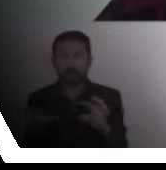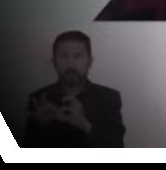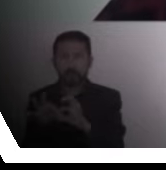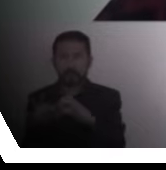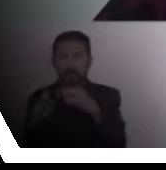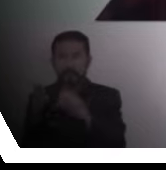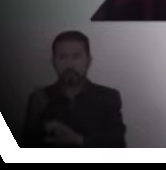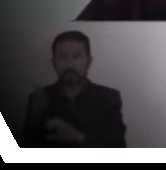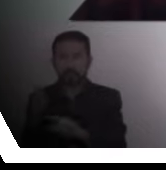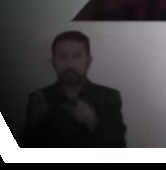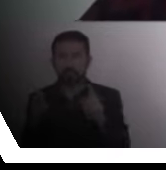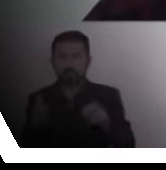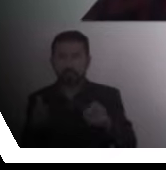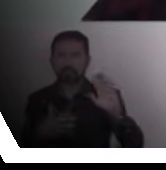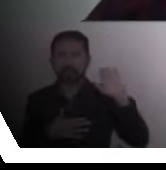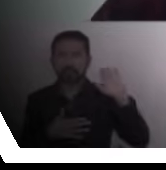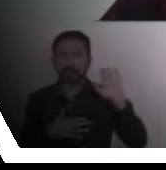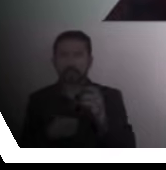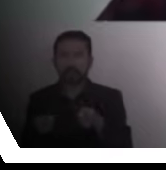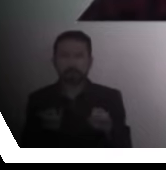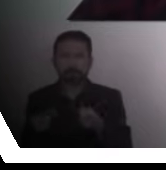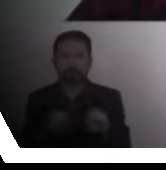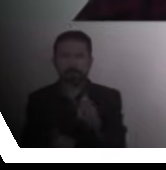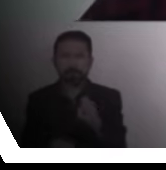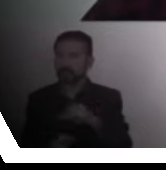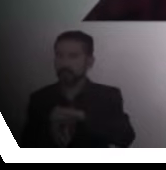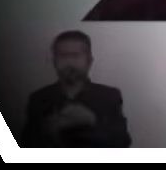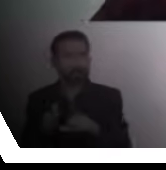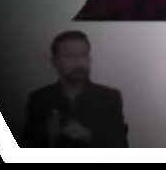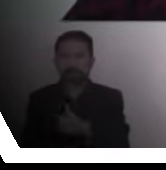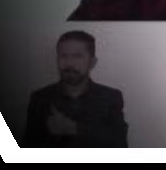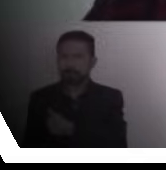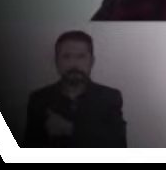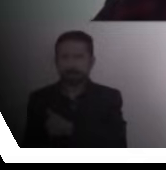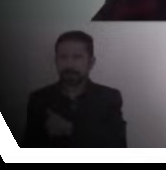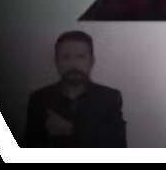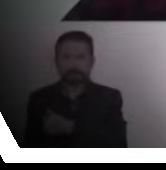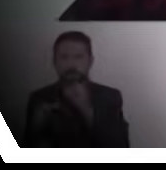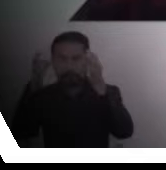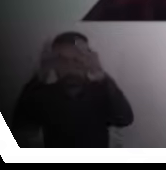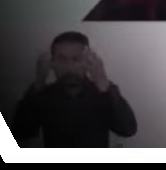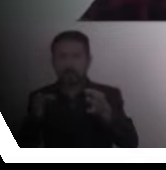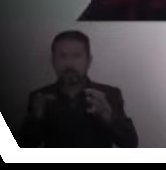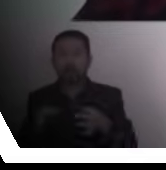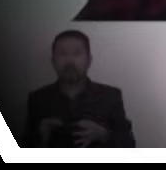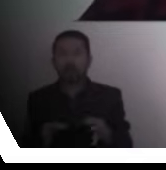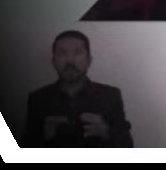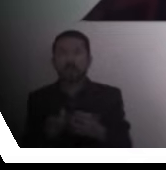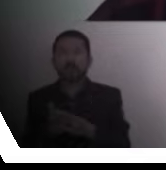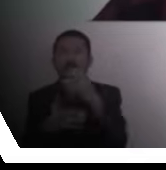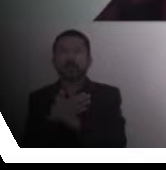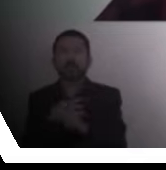tienen el mandato de administrar las finanzas públicas no es la asamblea legislativa la que tiene que decidir la forma o cuáles